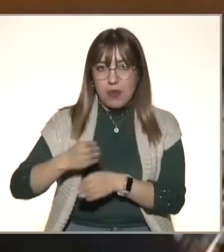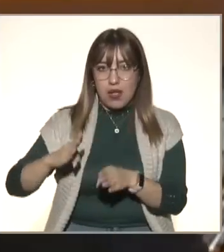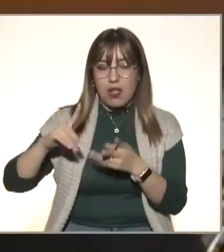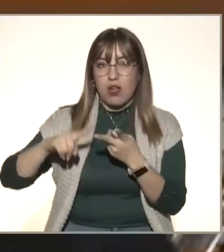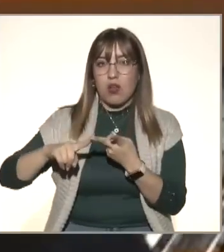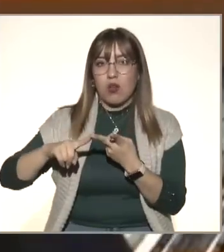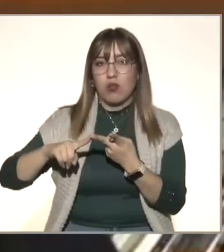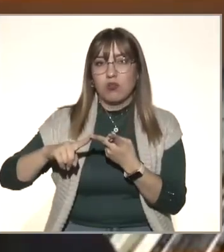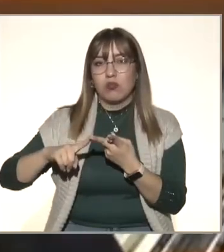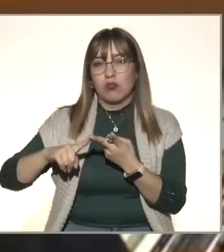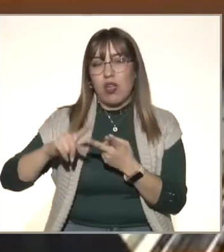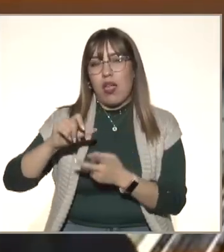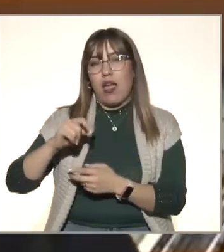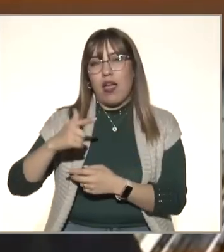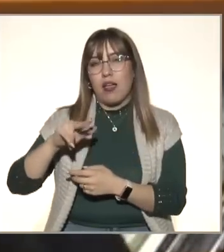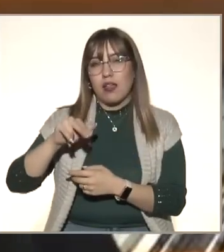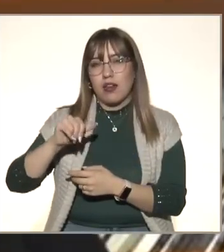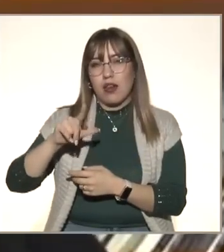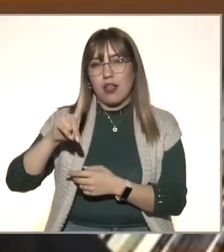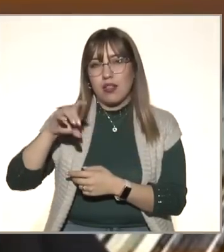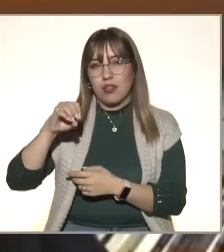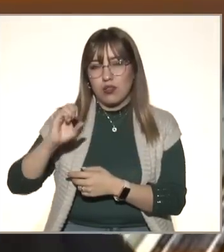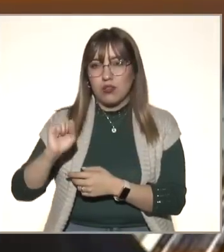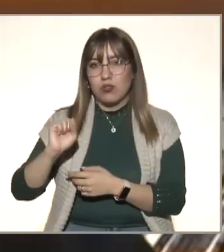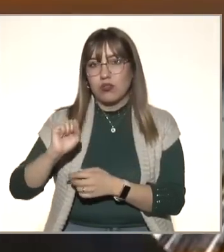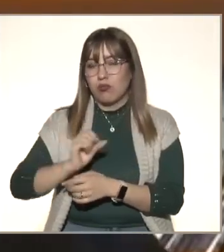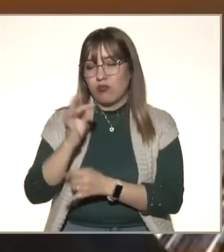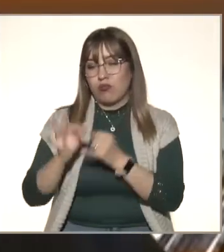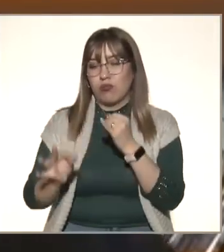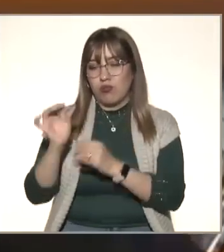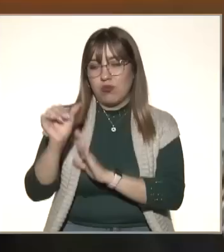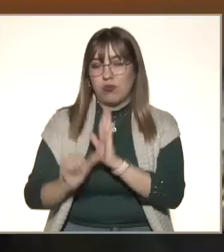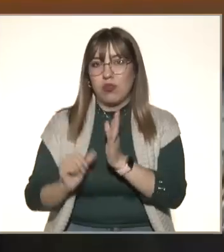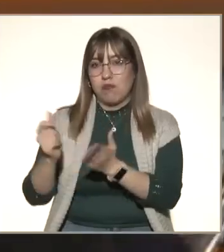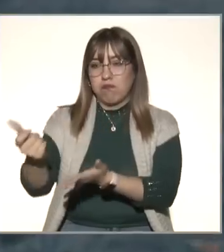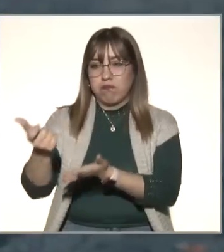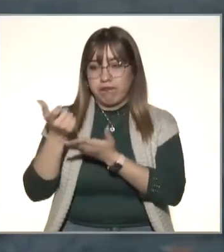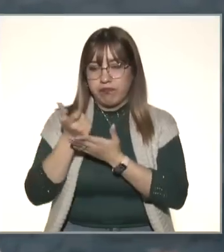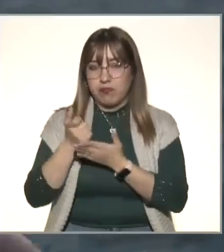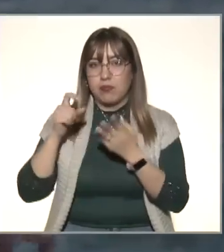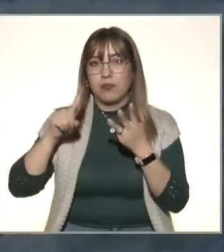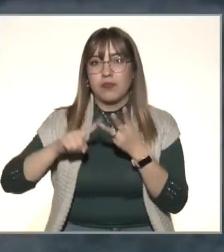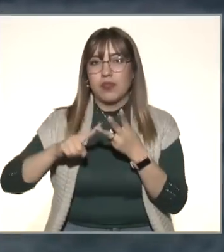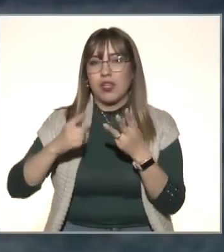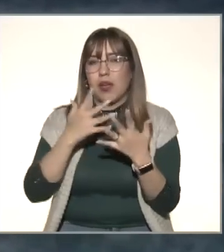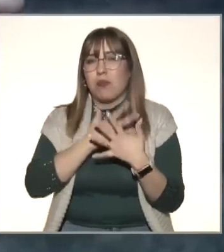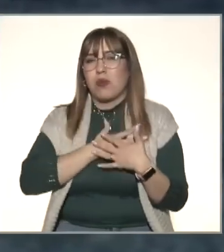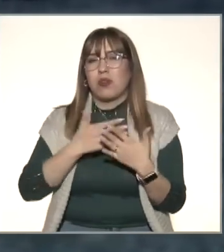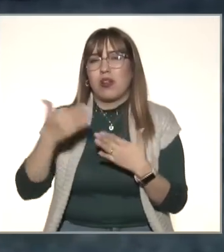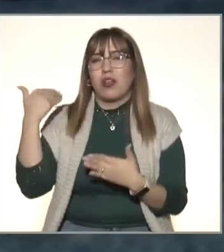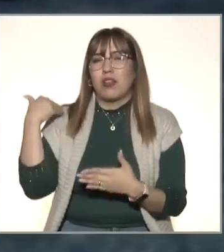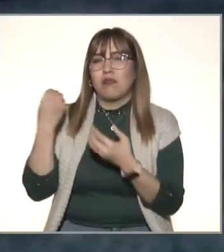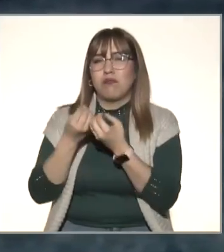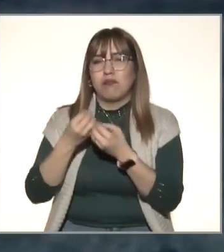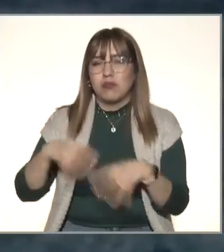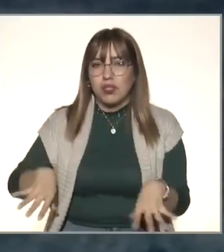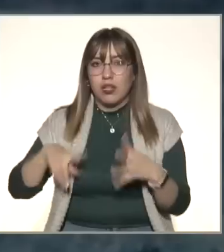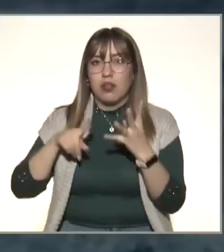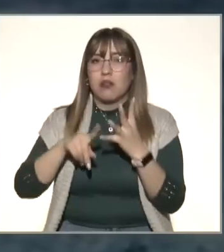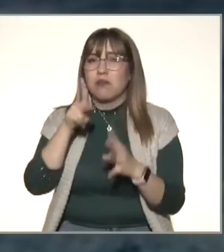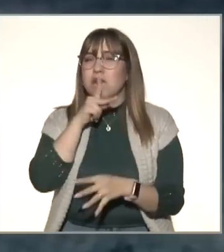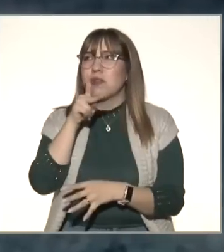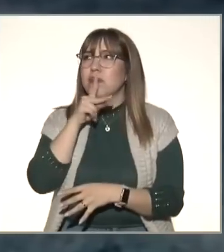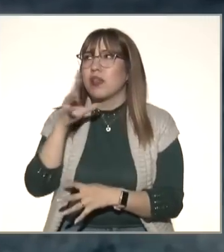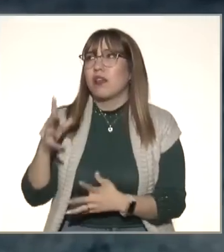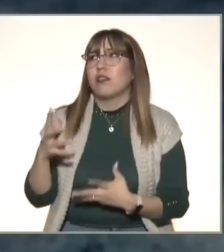de aguinaldos, por esperanzas de retomar los amores perdidos, por la salvación del padre que no fue tan